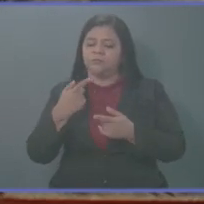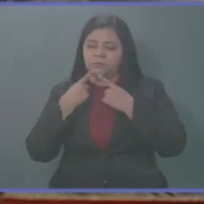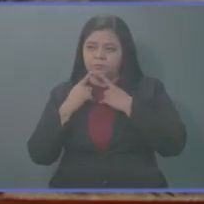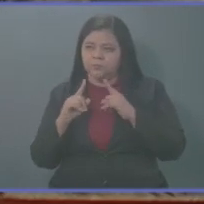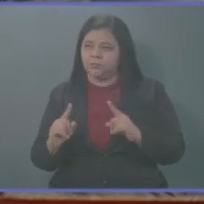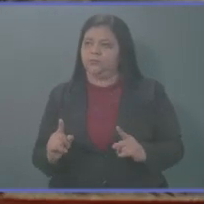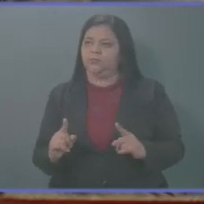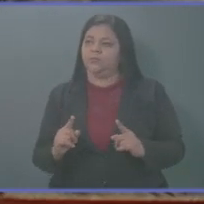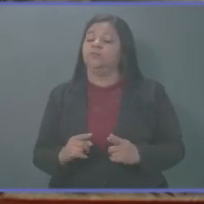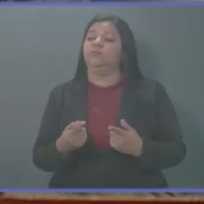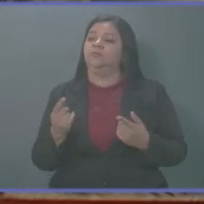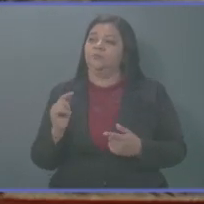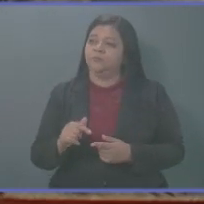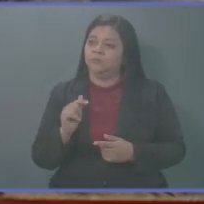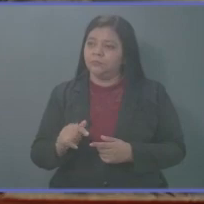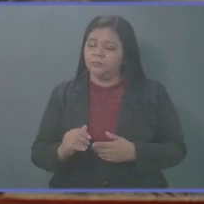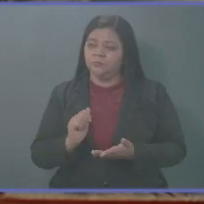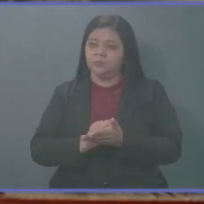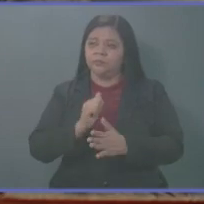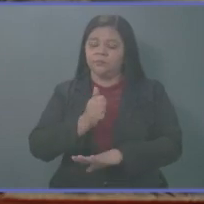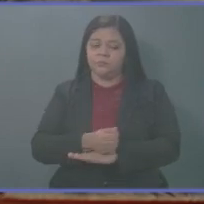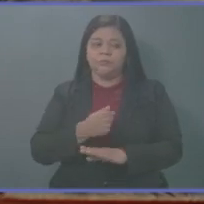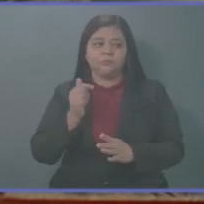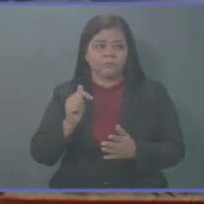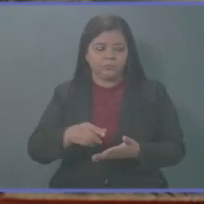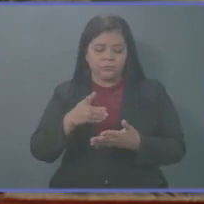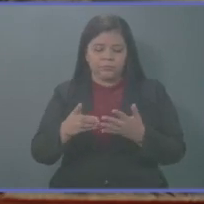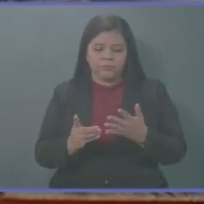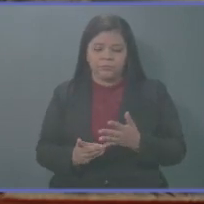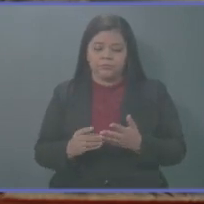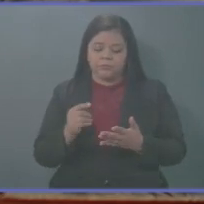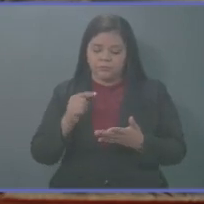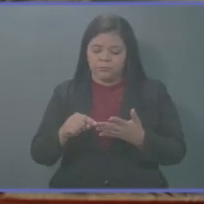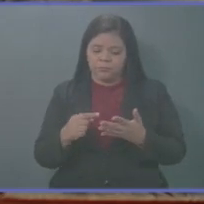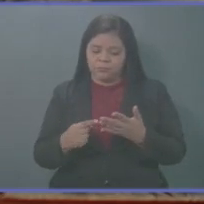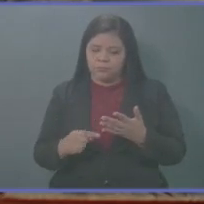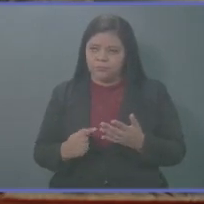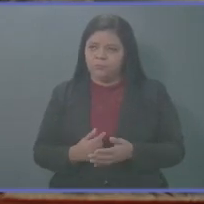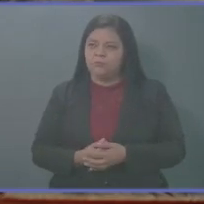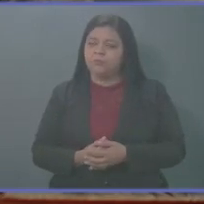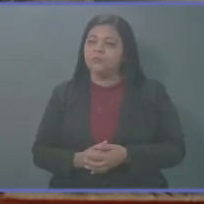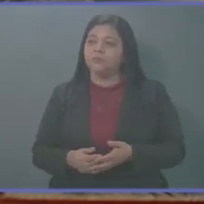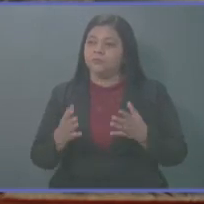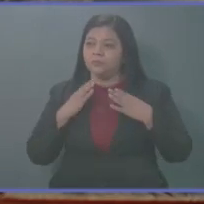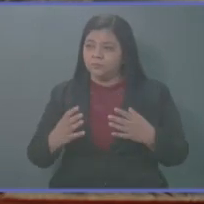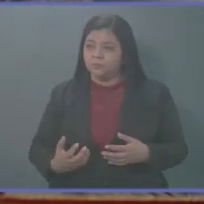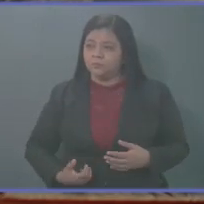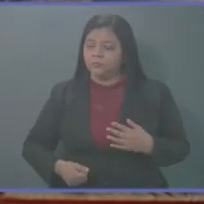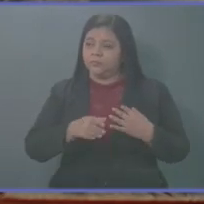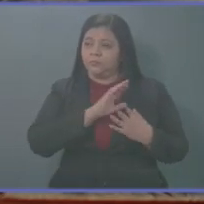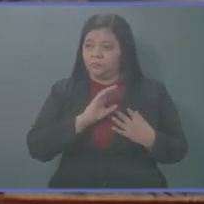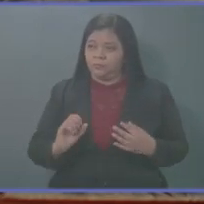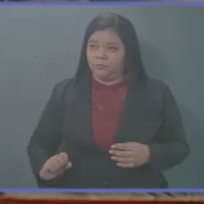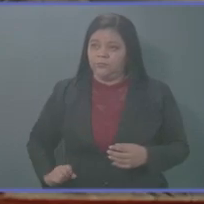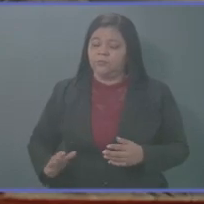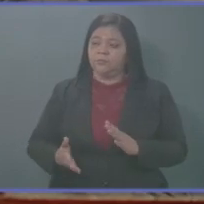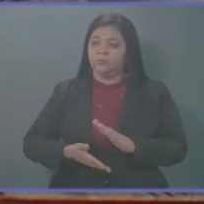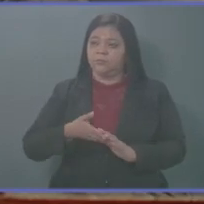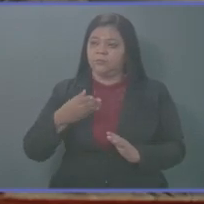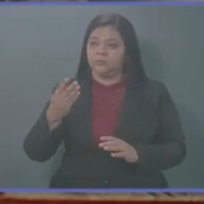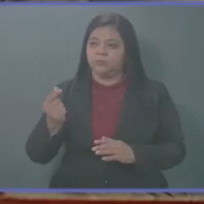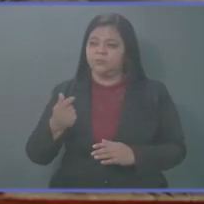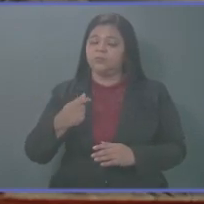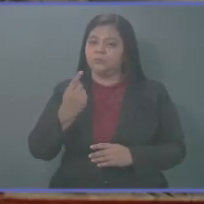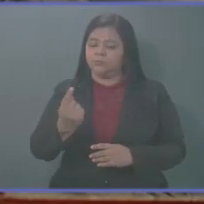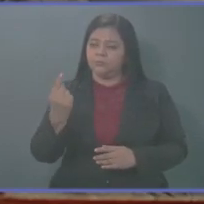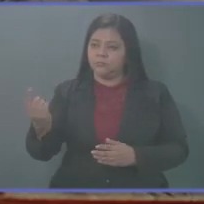declarativo, por cuanto se establece en el referido decreto lo siguiente. El gobierno de la República facilitará el retorno